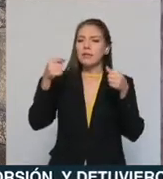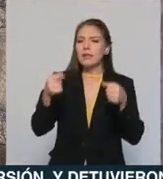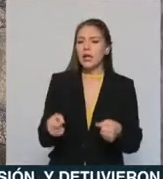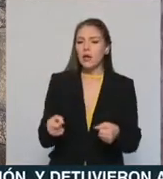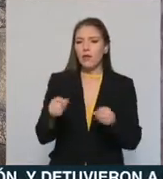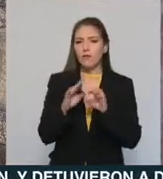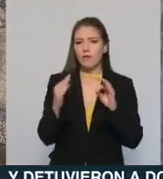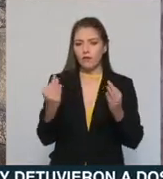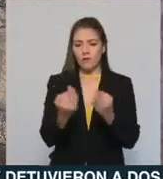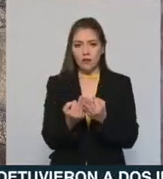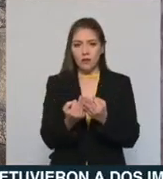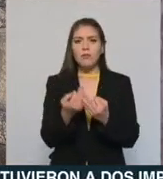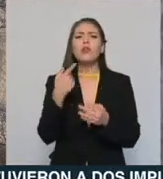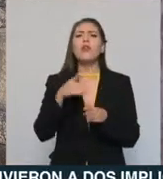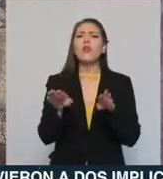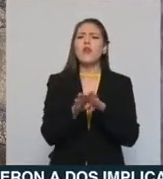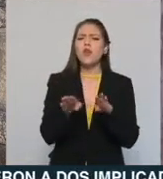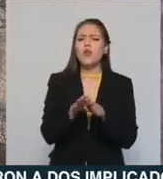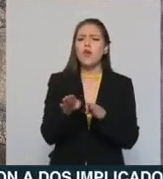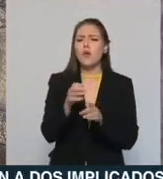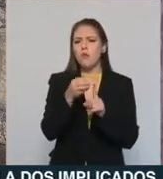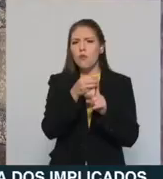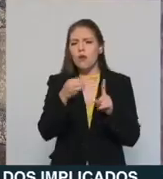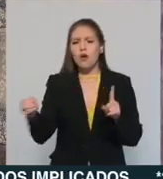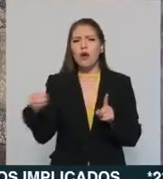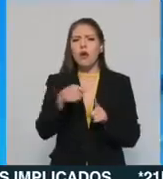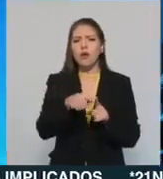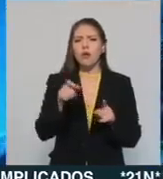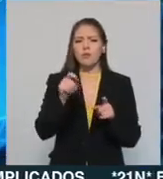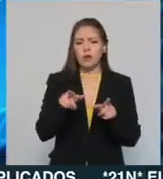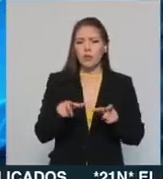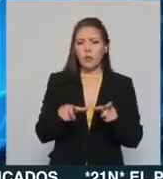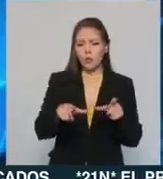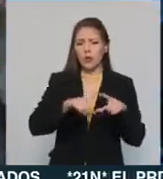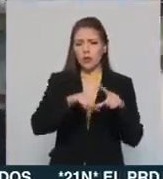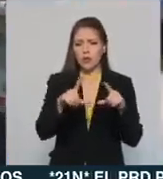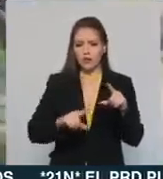este nuevo cuerpo de seguridad? Saray Mariscal nos lo explica. Vea la nota.